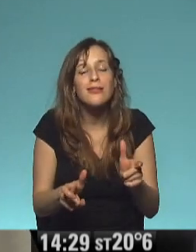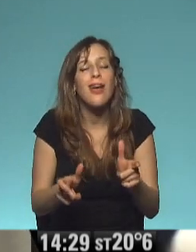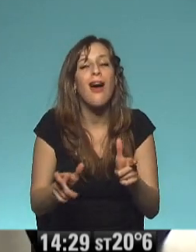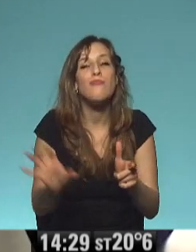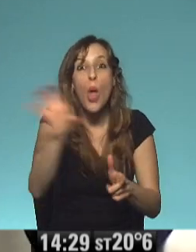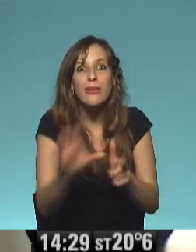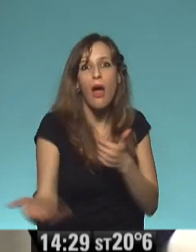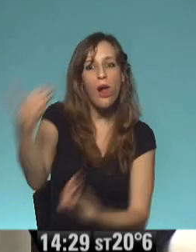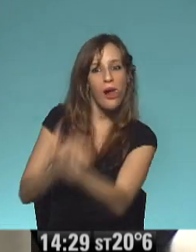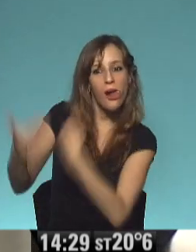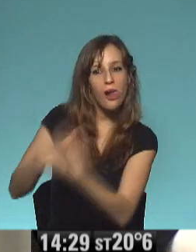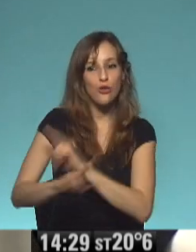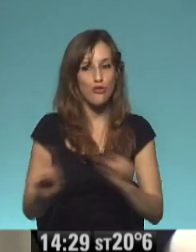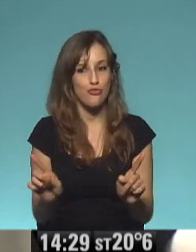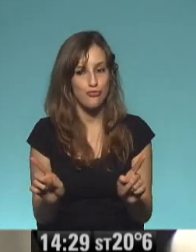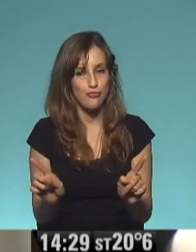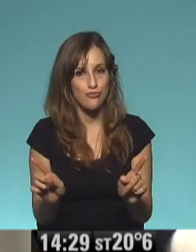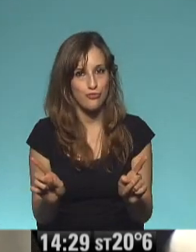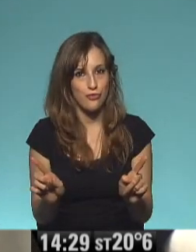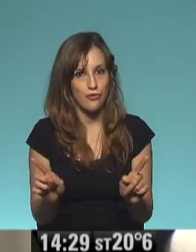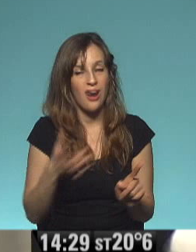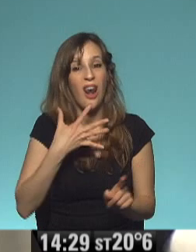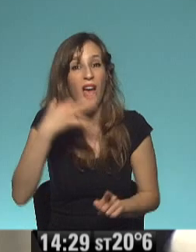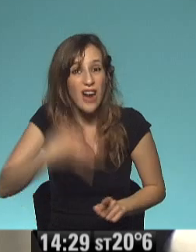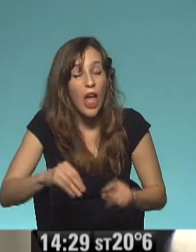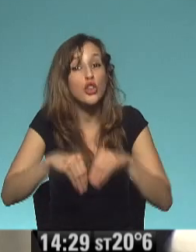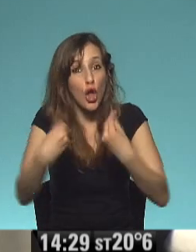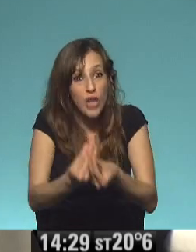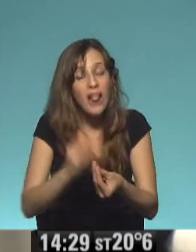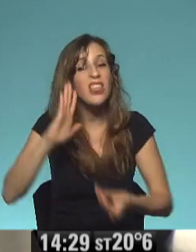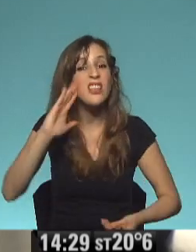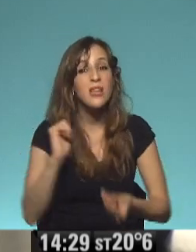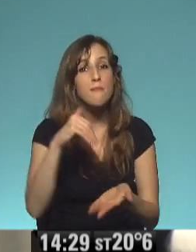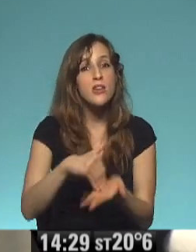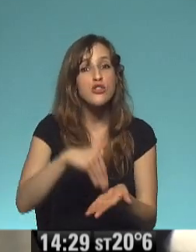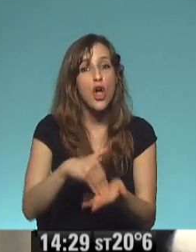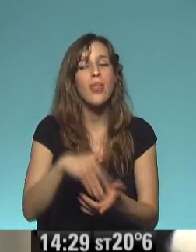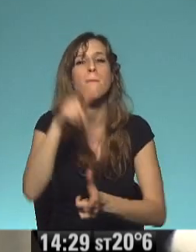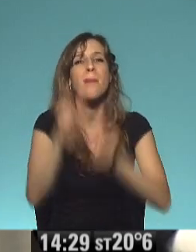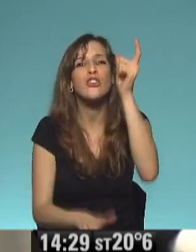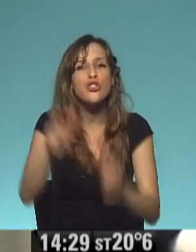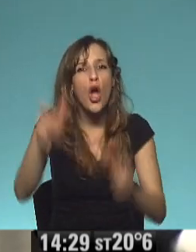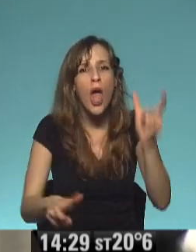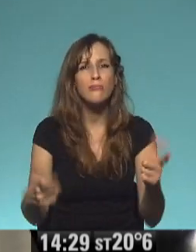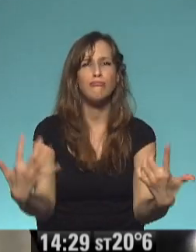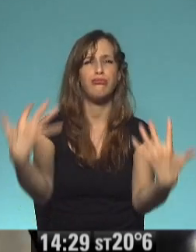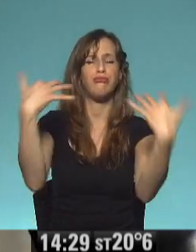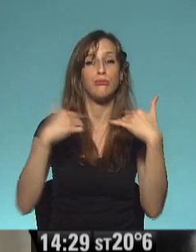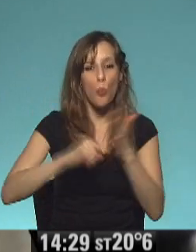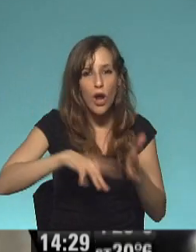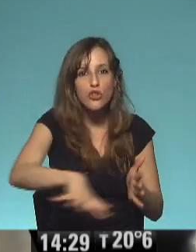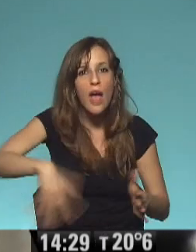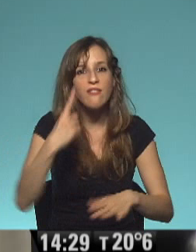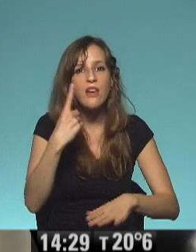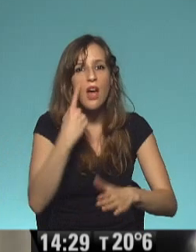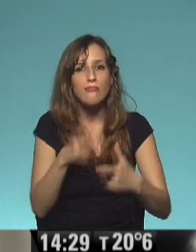Aires. La realidad es que eso terminó con 16 millones de personas más viviendo en el Gran Buenos Aires. A mí